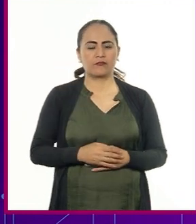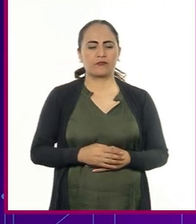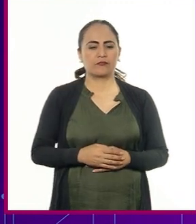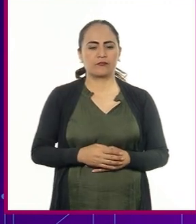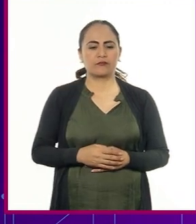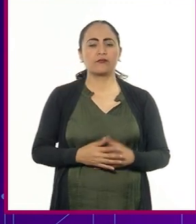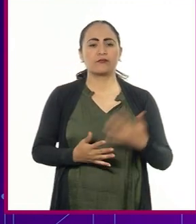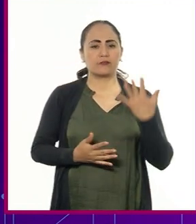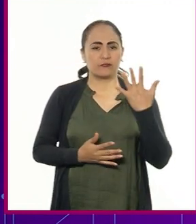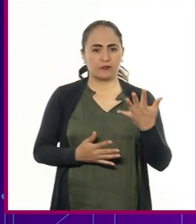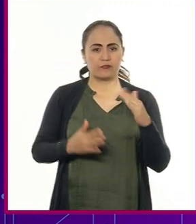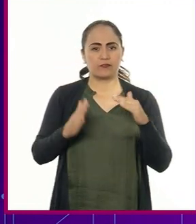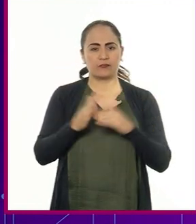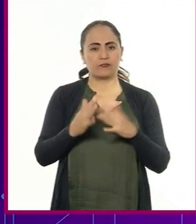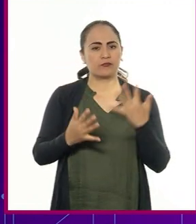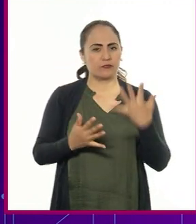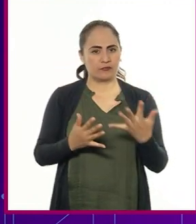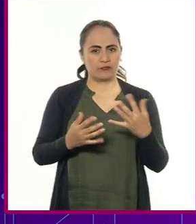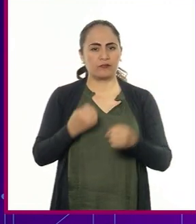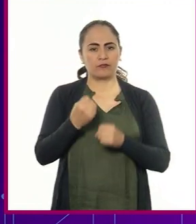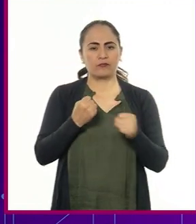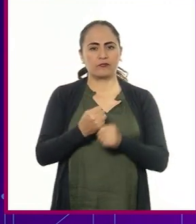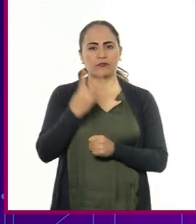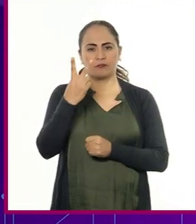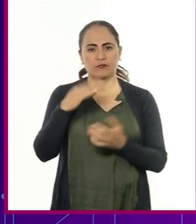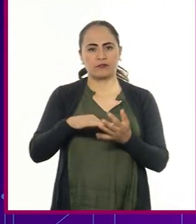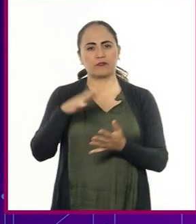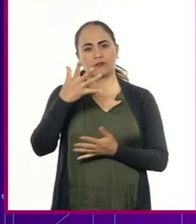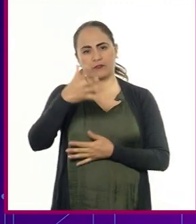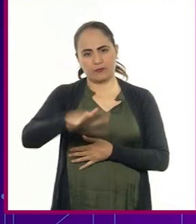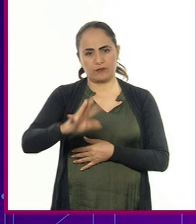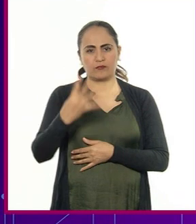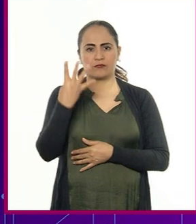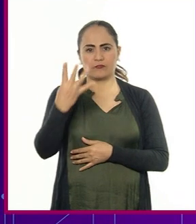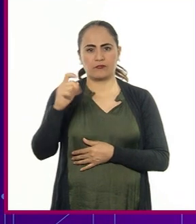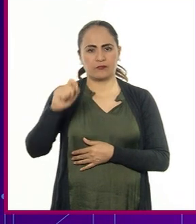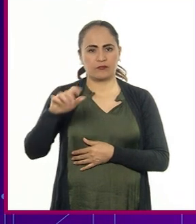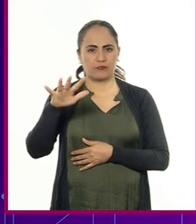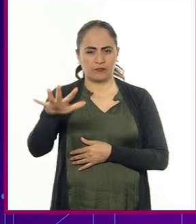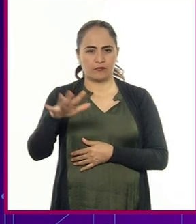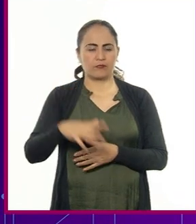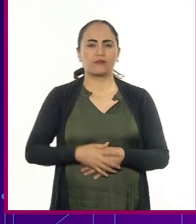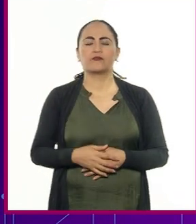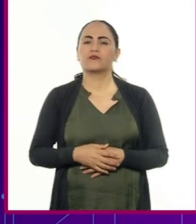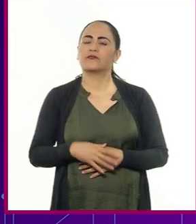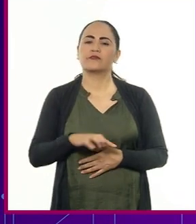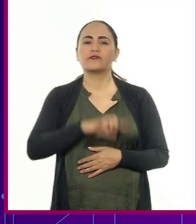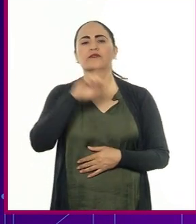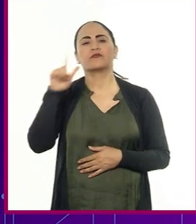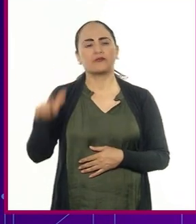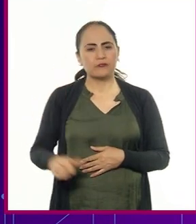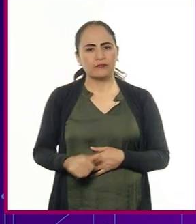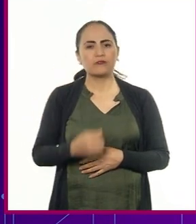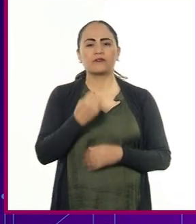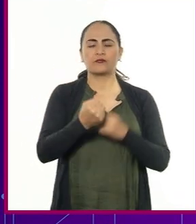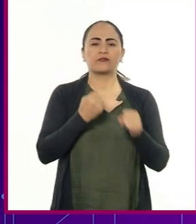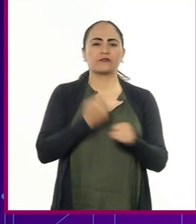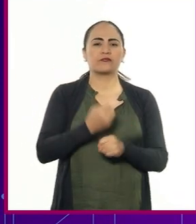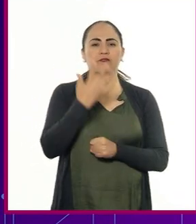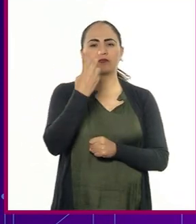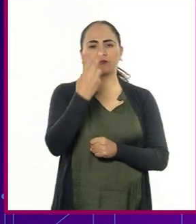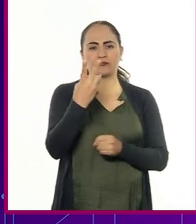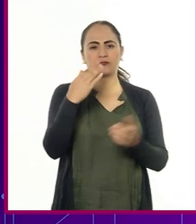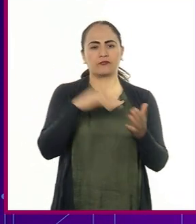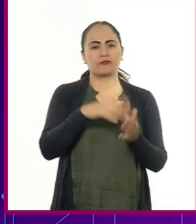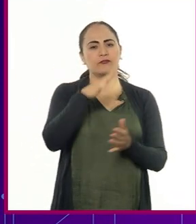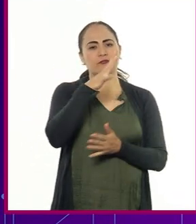De 2005 al año 2010 fue de 4.5. Luego, en el 2010